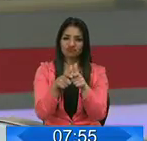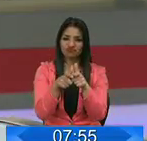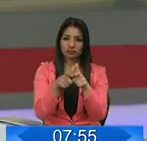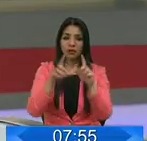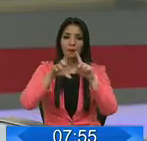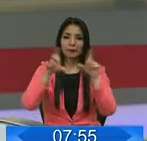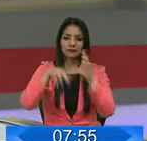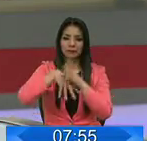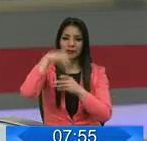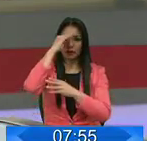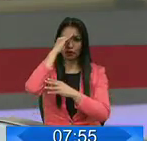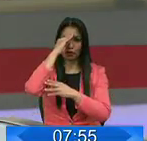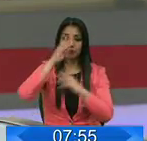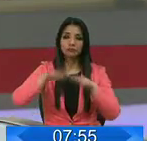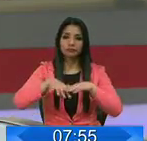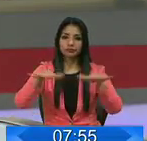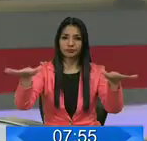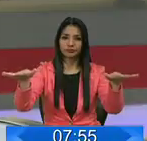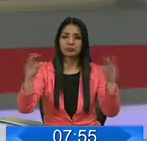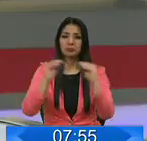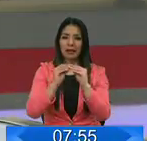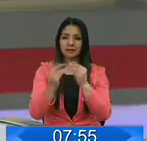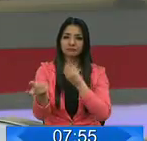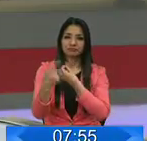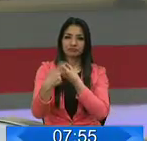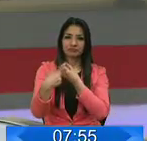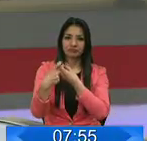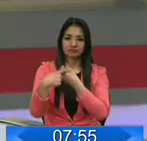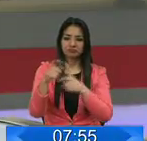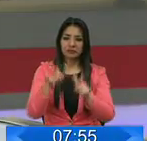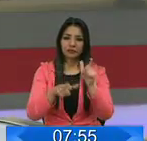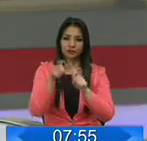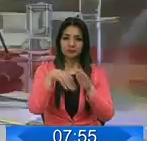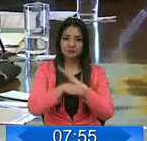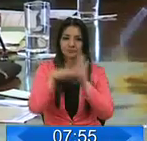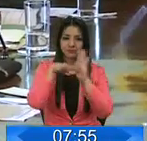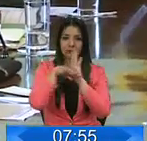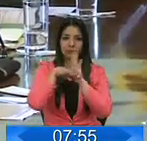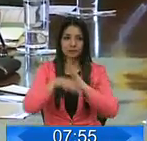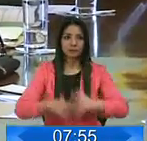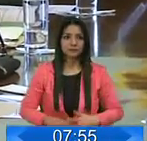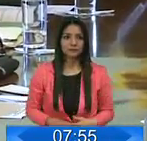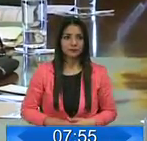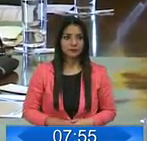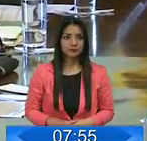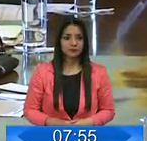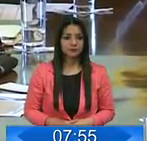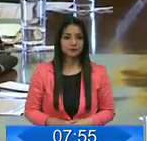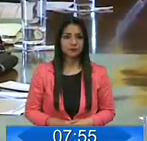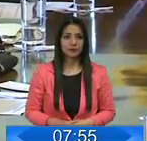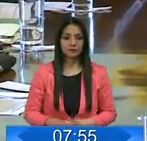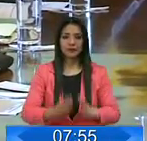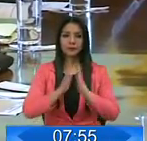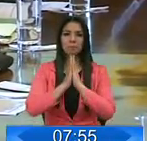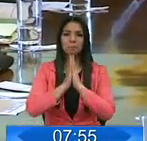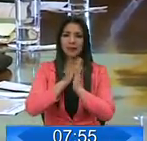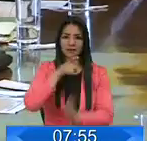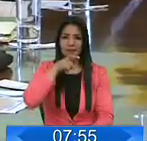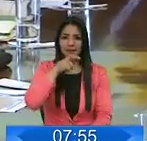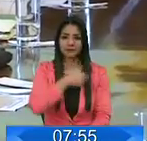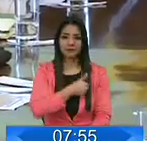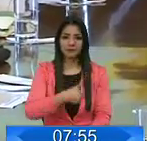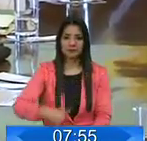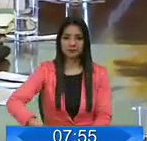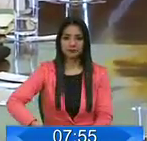esto ampliar su cartera de clientes. Veamos. Ayudan a recrear El pedido lo realizó el presidente de la República